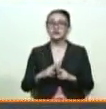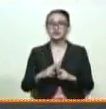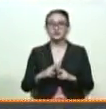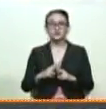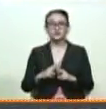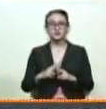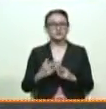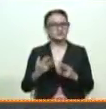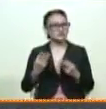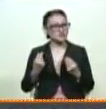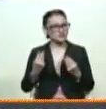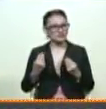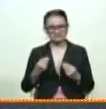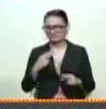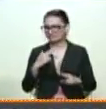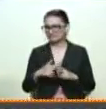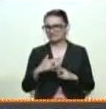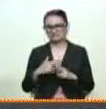muy peligroso,